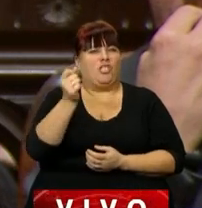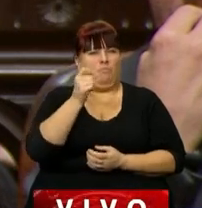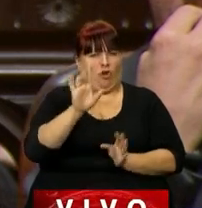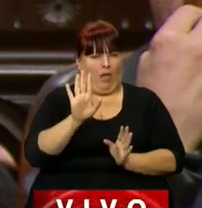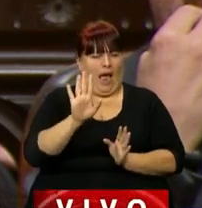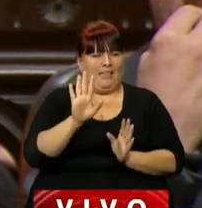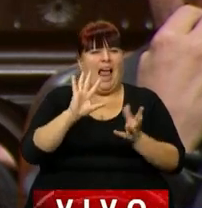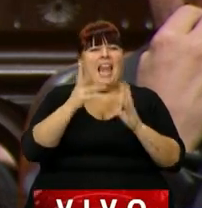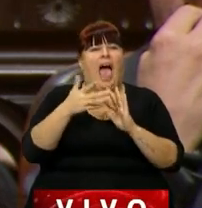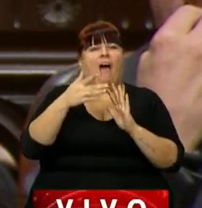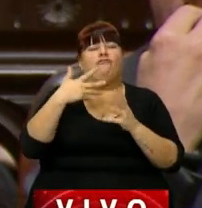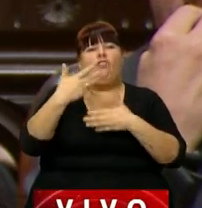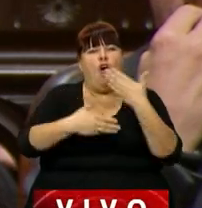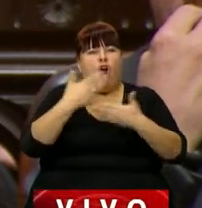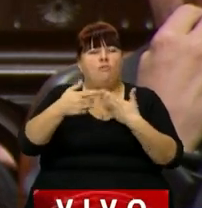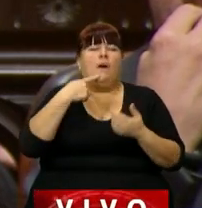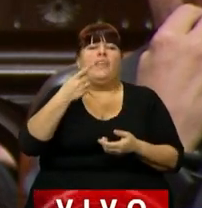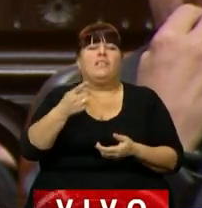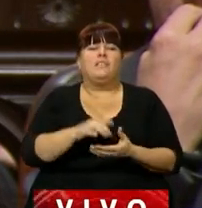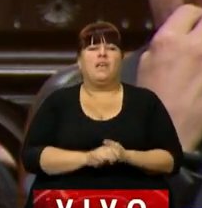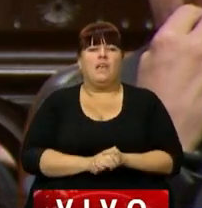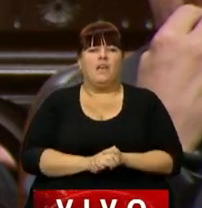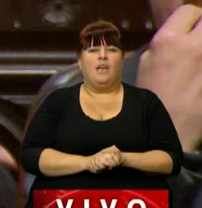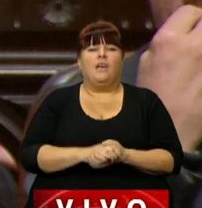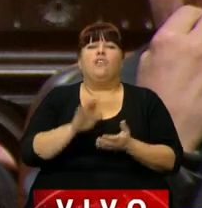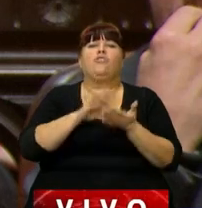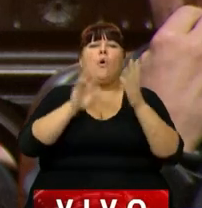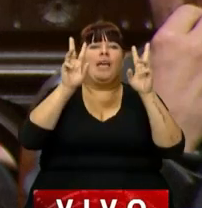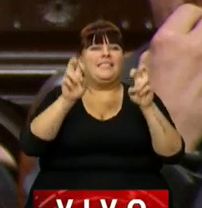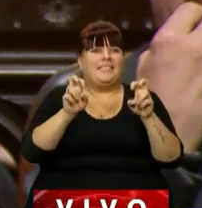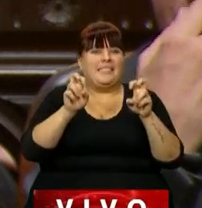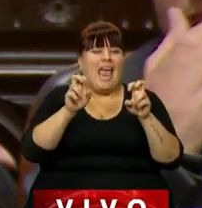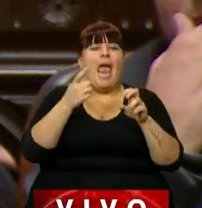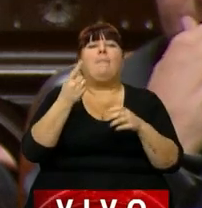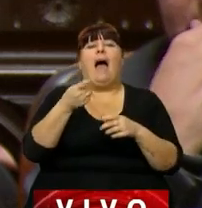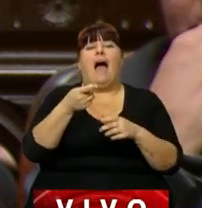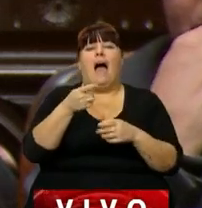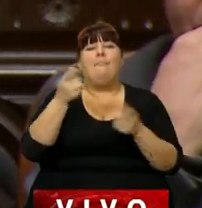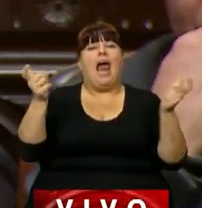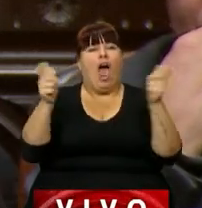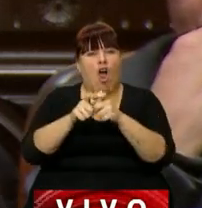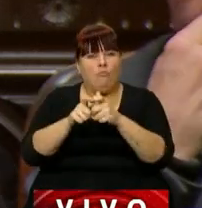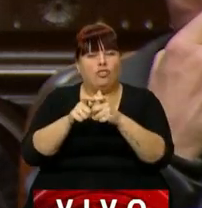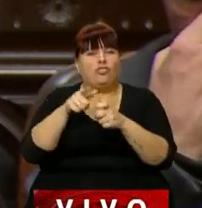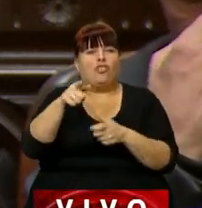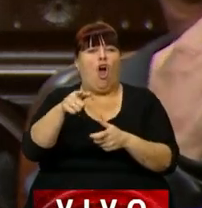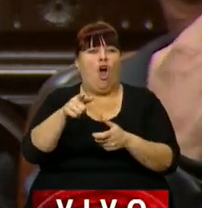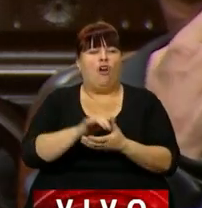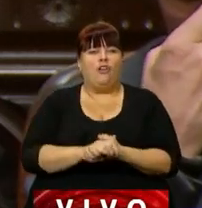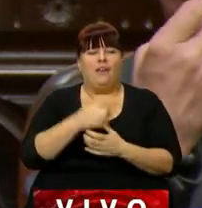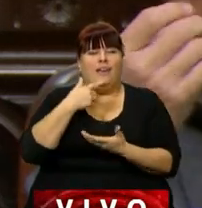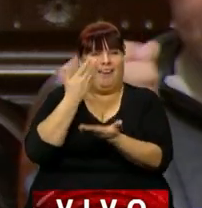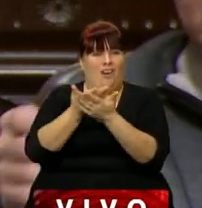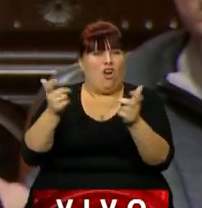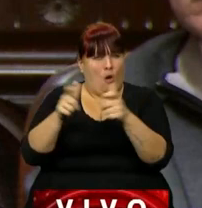Y los procedimientos fueron varios los que se pasaron. Es decir, el tema de la asignación de temas a las comisiones, los envíos a